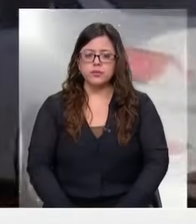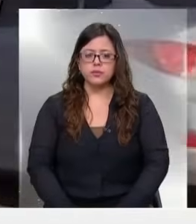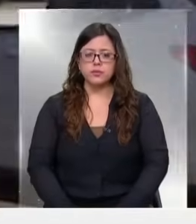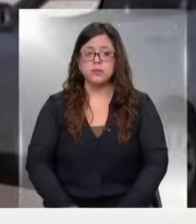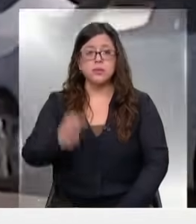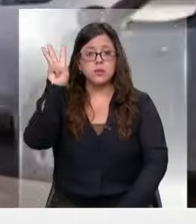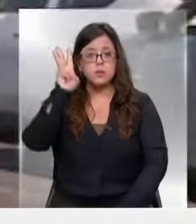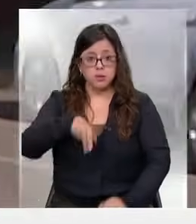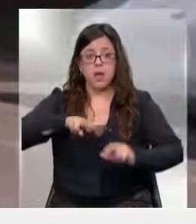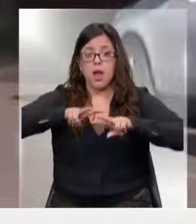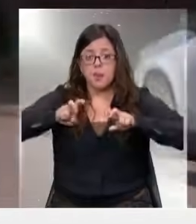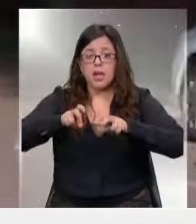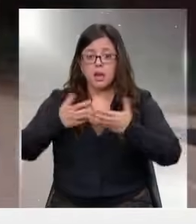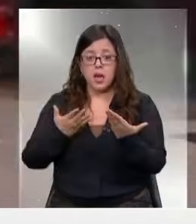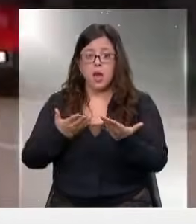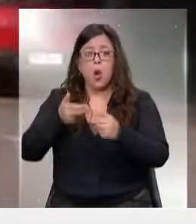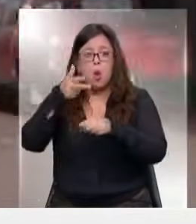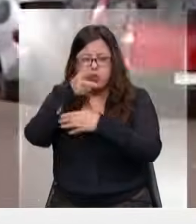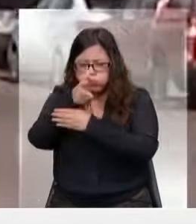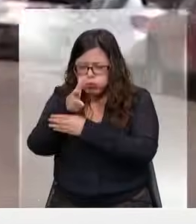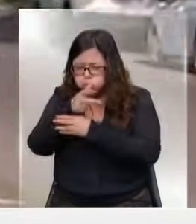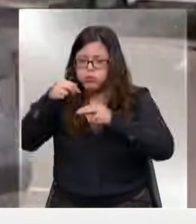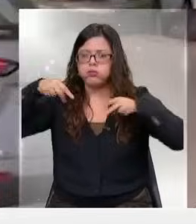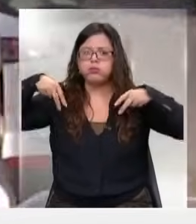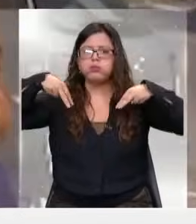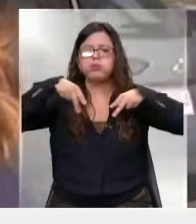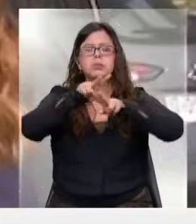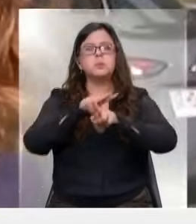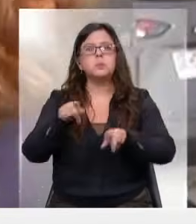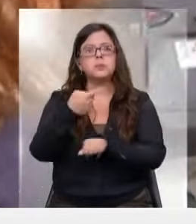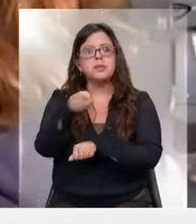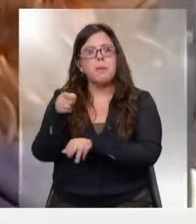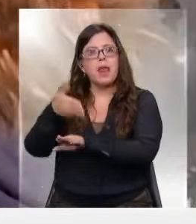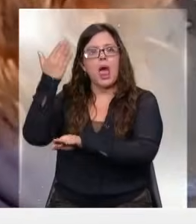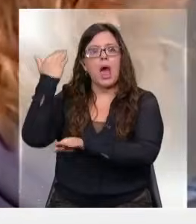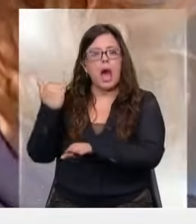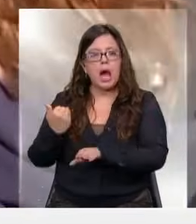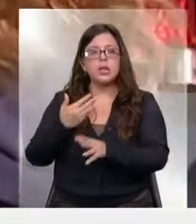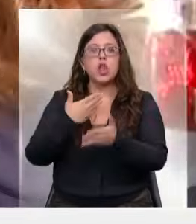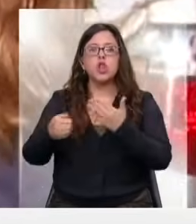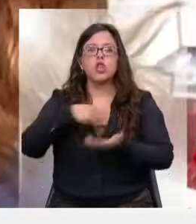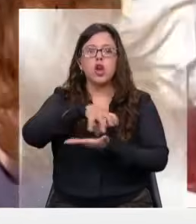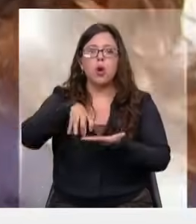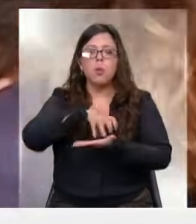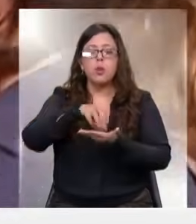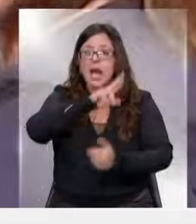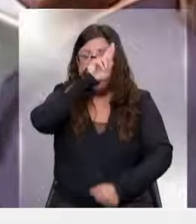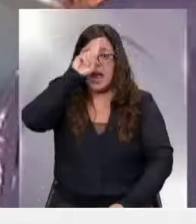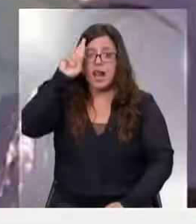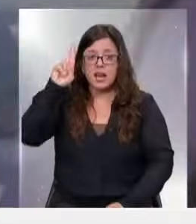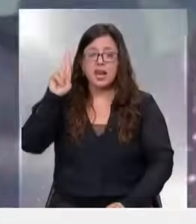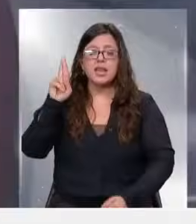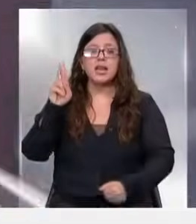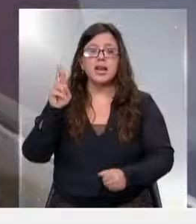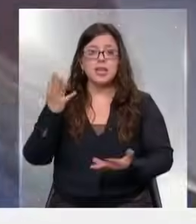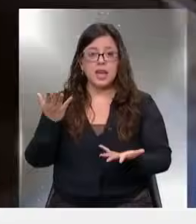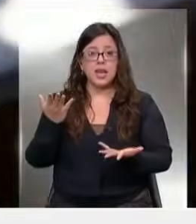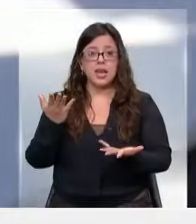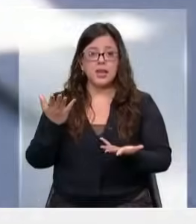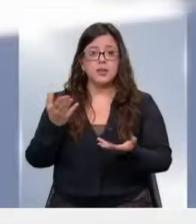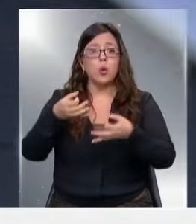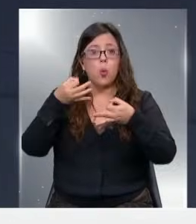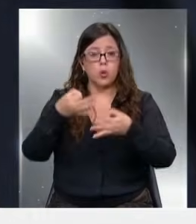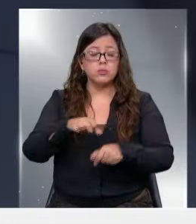Mega Investiga lo había registrado caminando tranquilo semanas antes, esta vez en la comuna de La Reina, en el sector oriente de